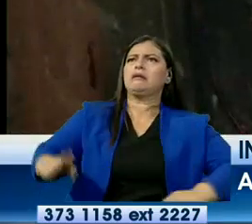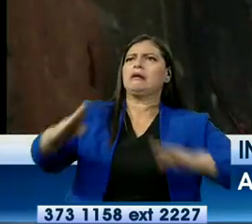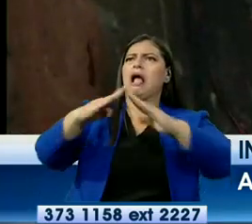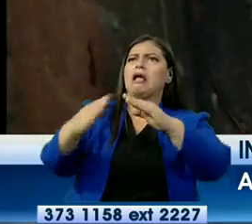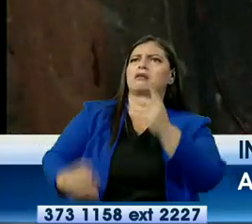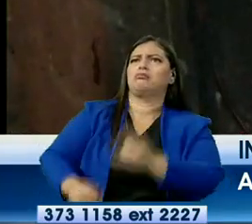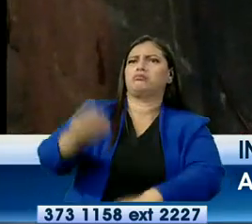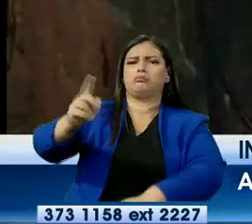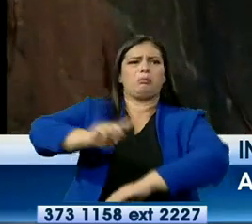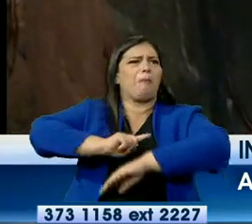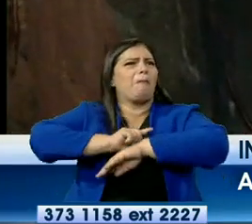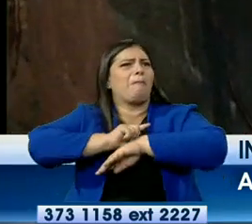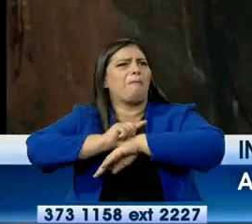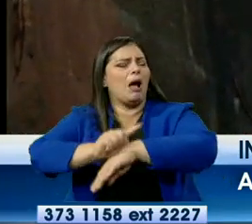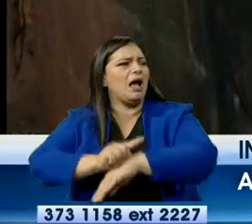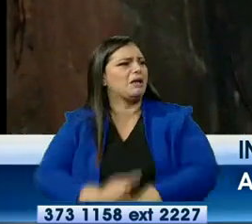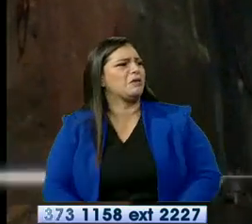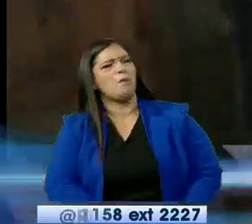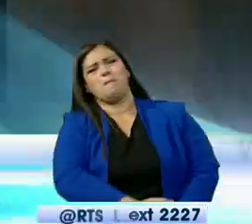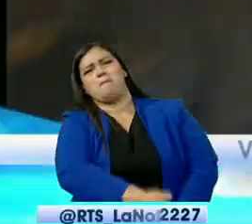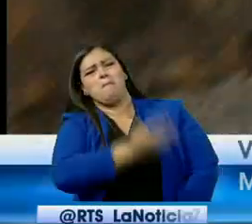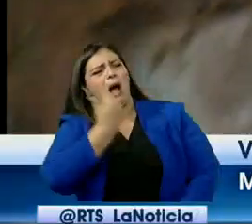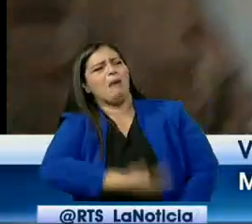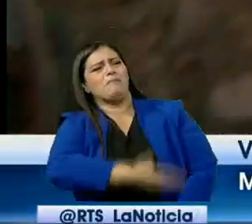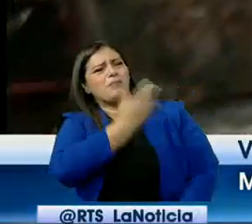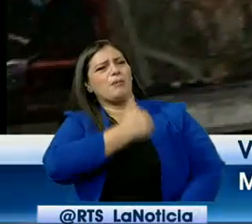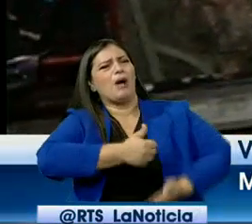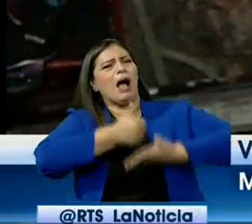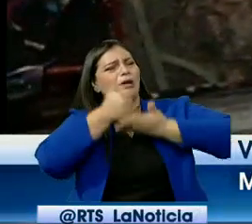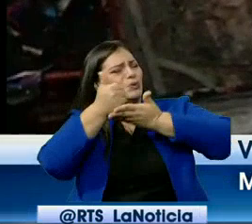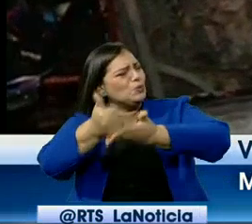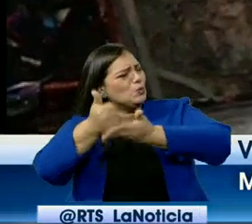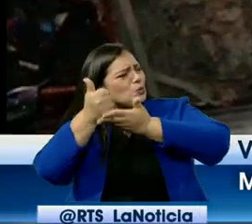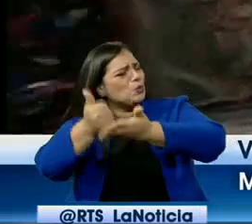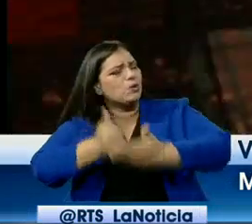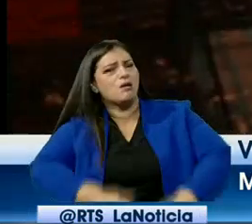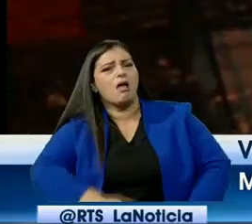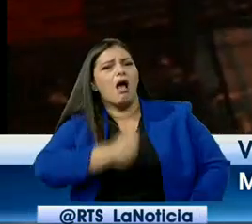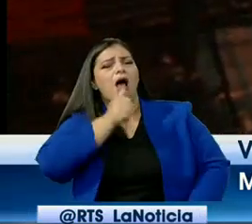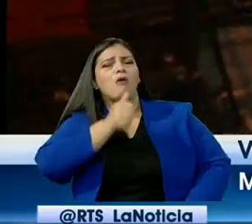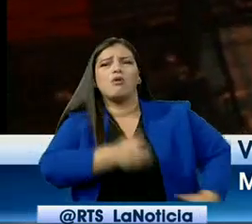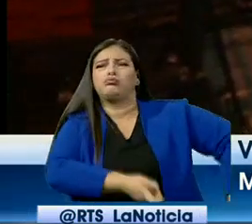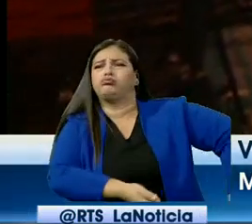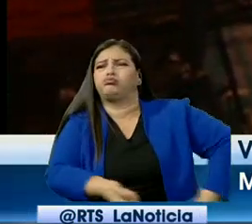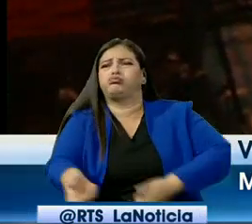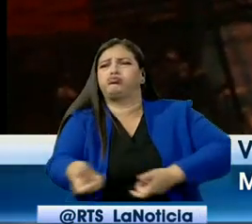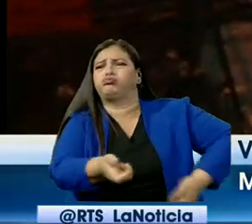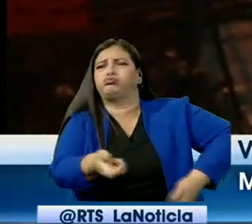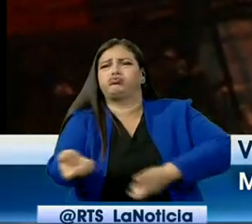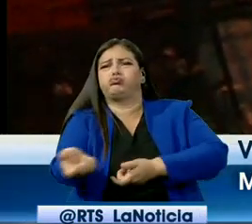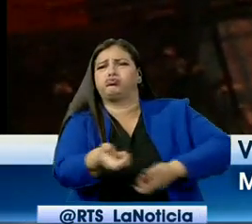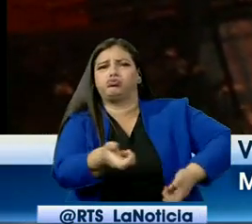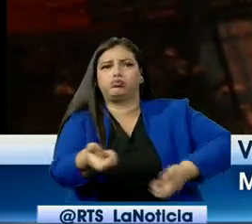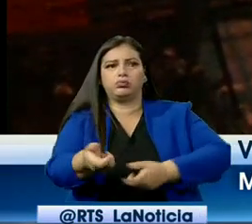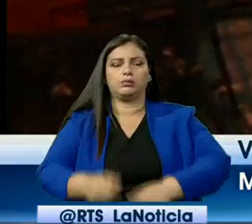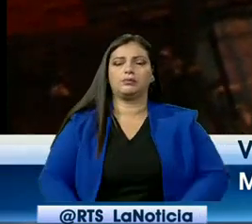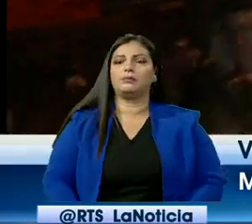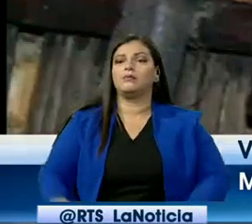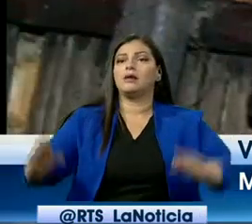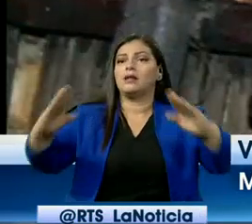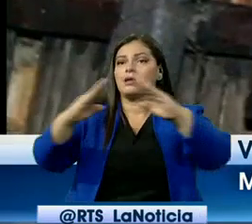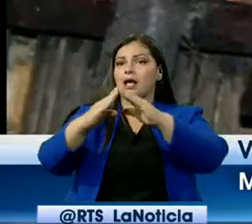y añadir mangueras para mandar agua todito, eso ya hasta apagar el fuego un poco. Estaban dormidos ya aquí en casa los dos, mi hermano